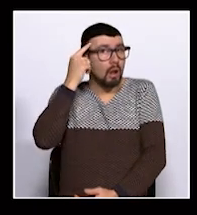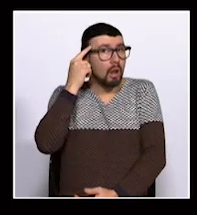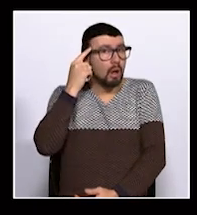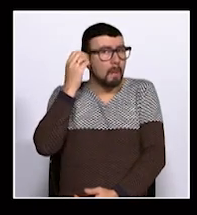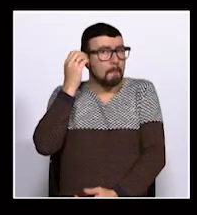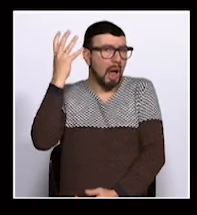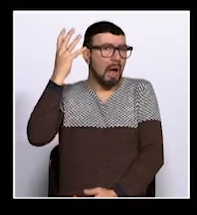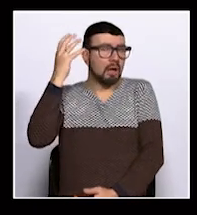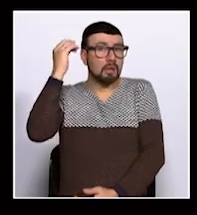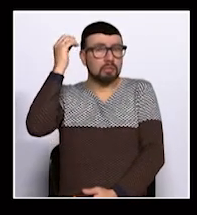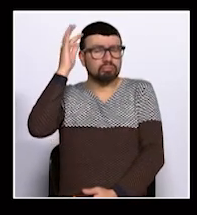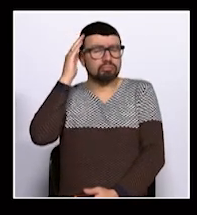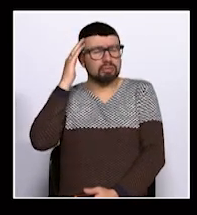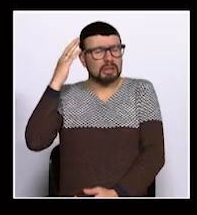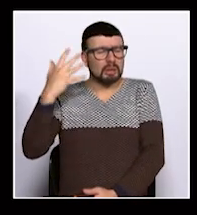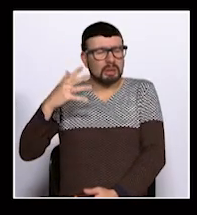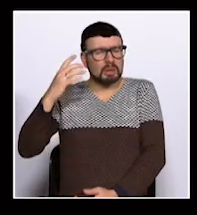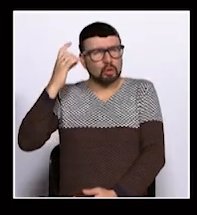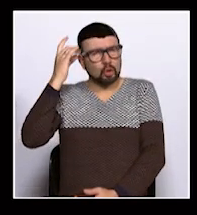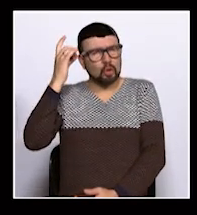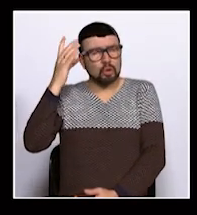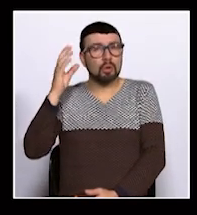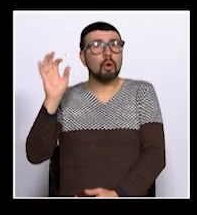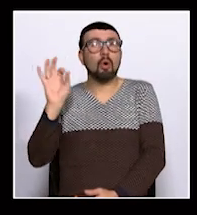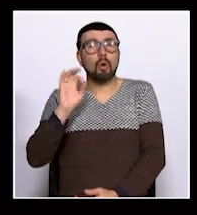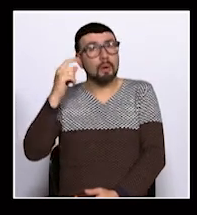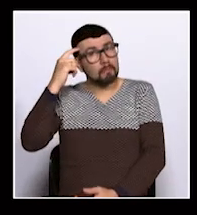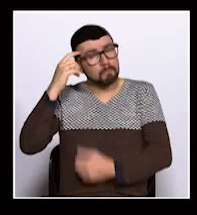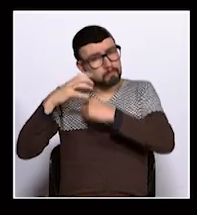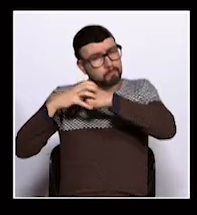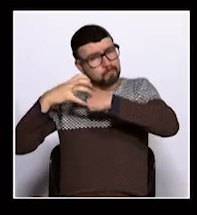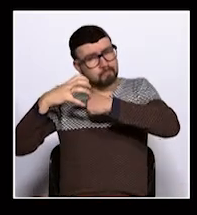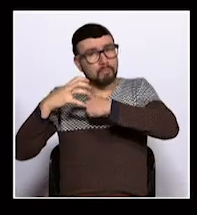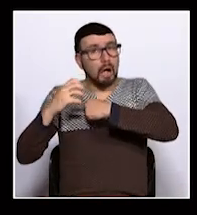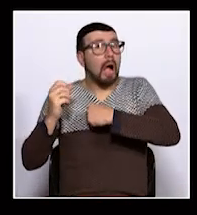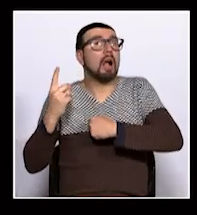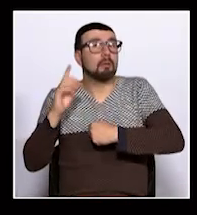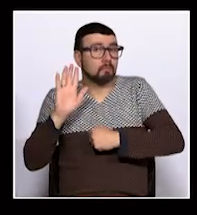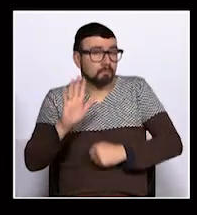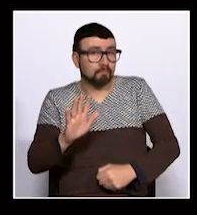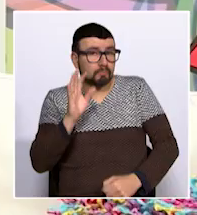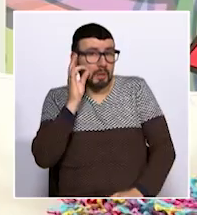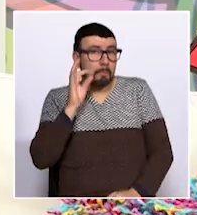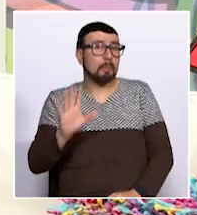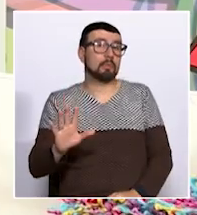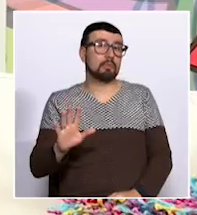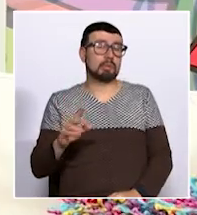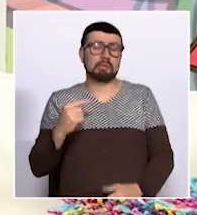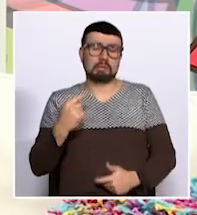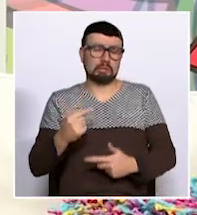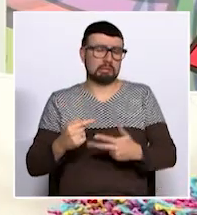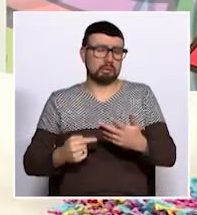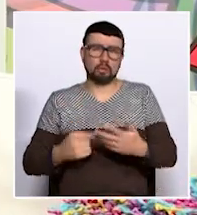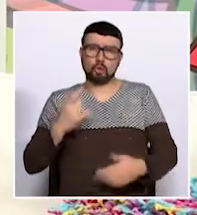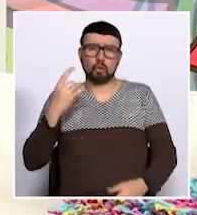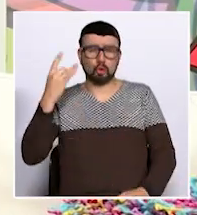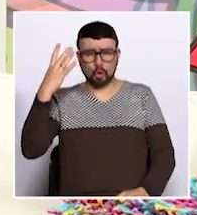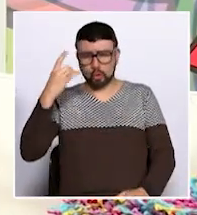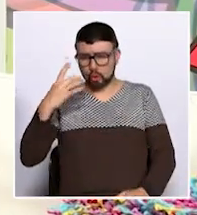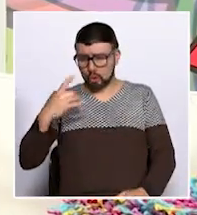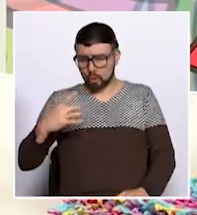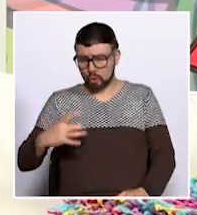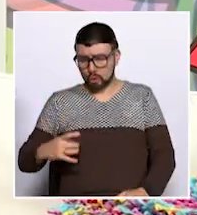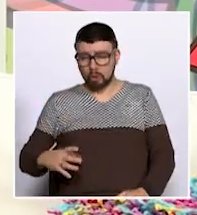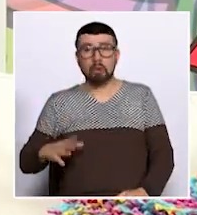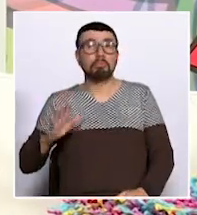alguna arteria en la cabecita, porque pueden tener alguna masa. Bueno, hay muchos dolores y es muy triste encontrar que